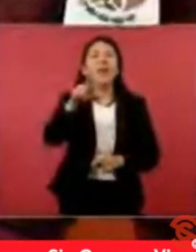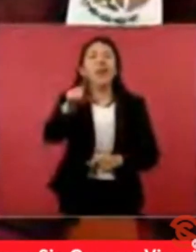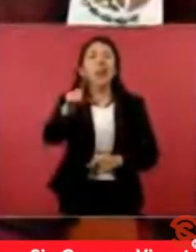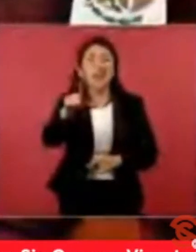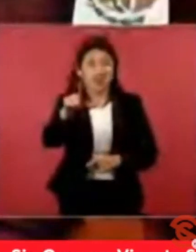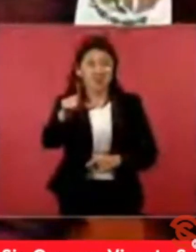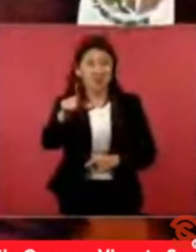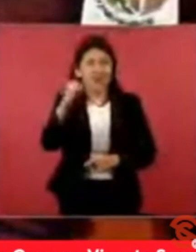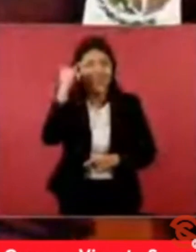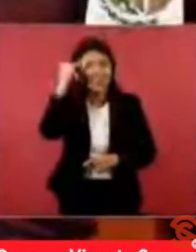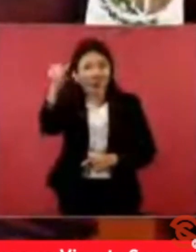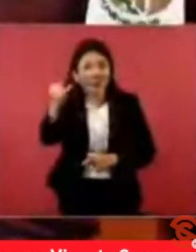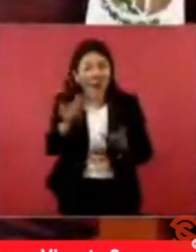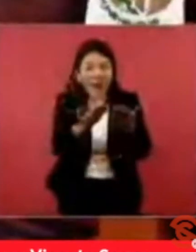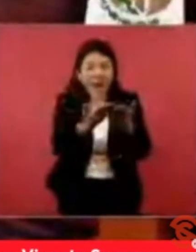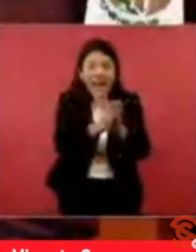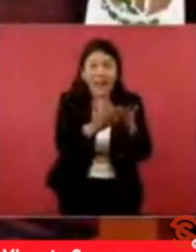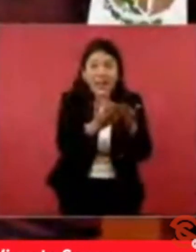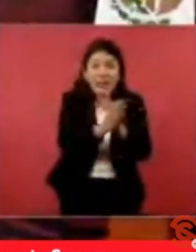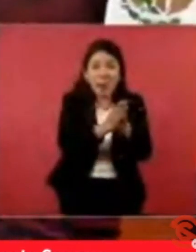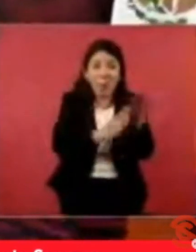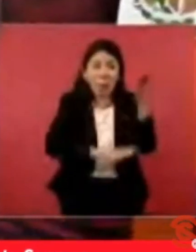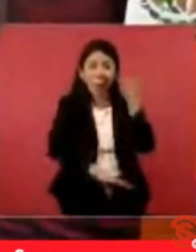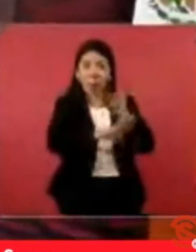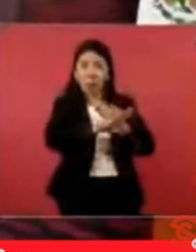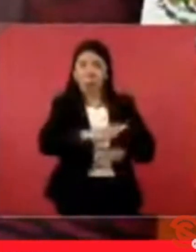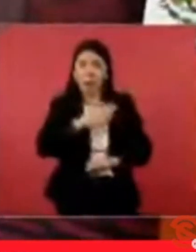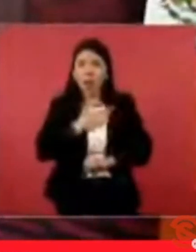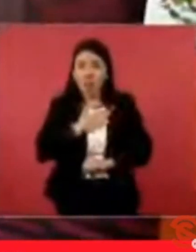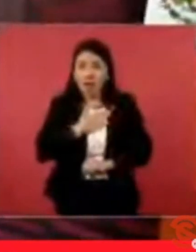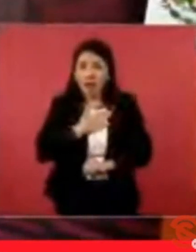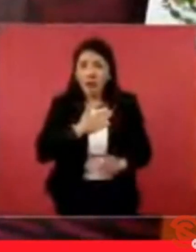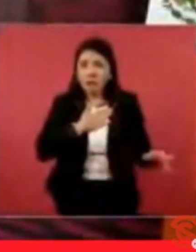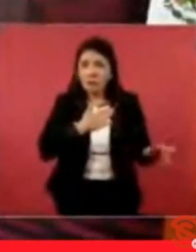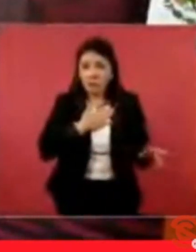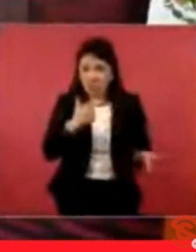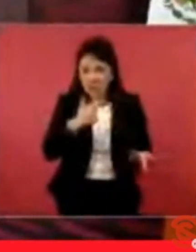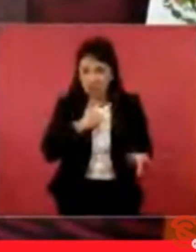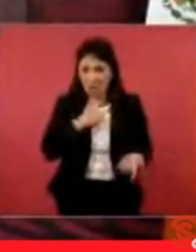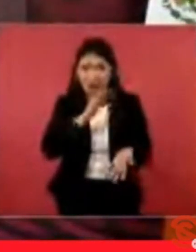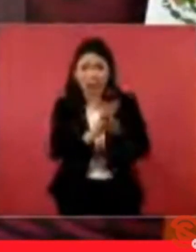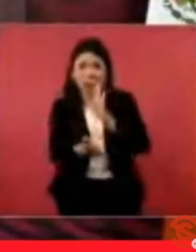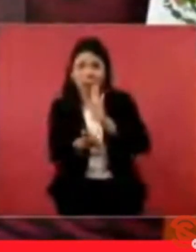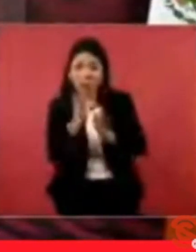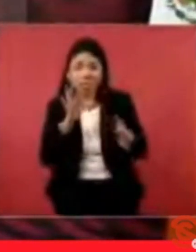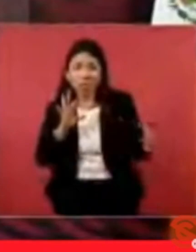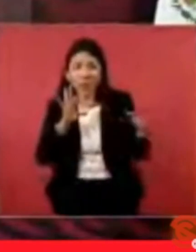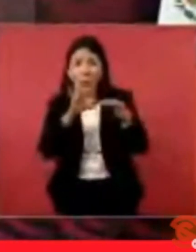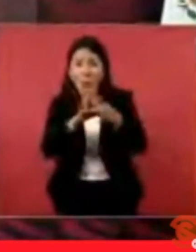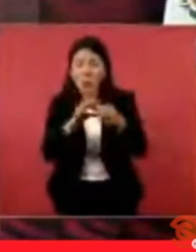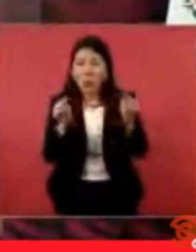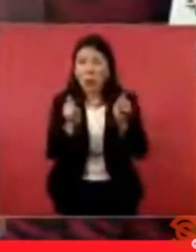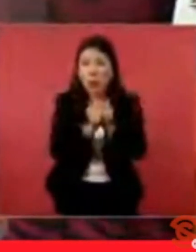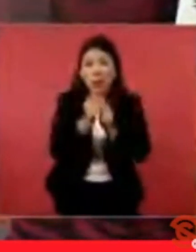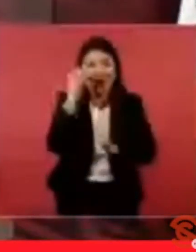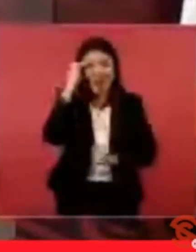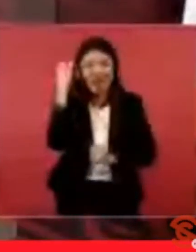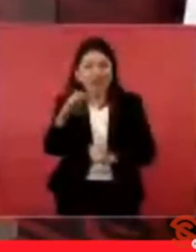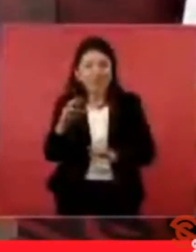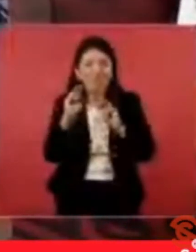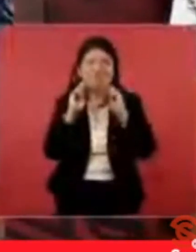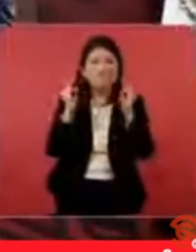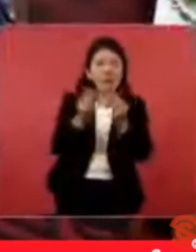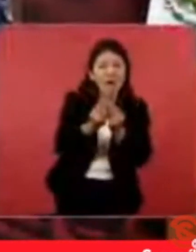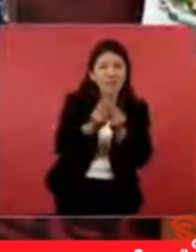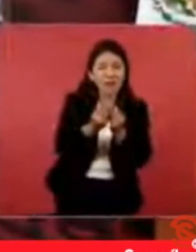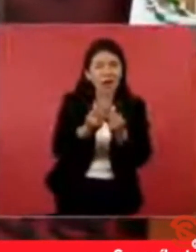imagínense un libro en contra mía, los vínculos que tengo con la delincuencia